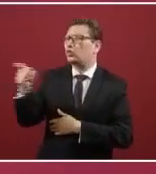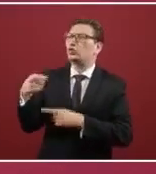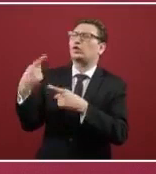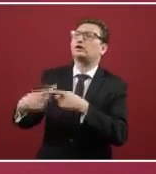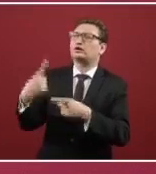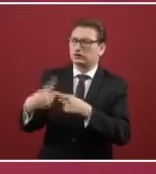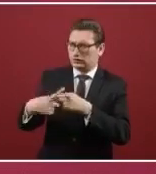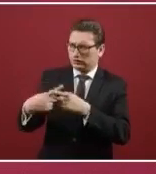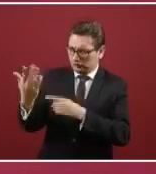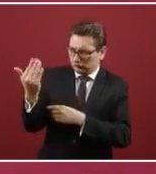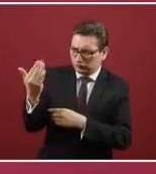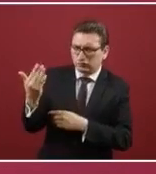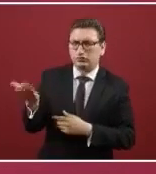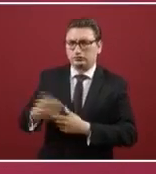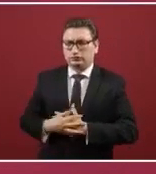identificaran,